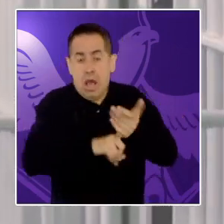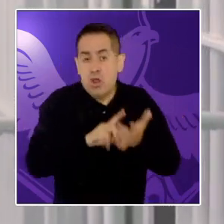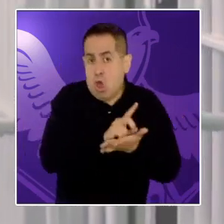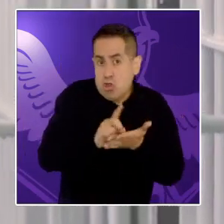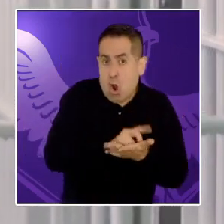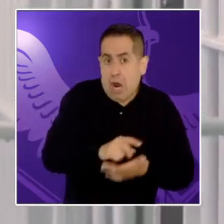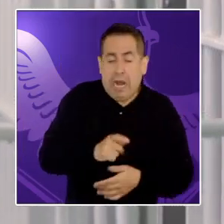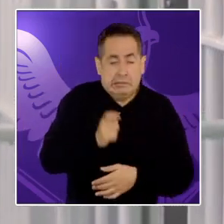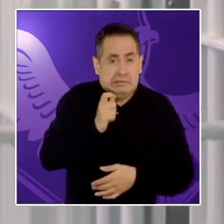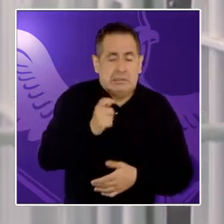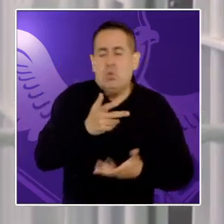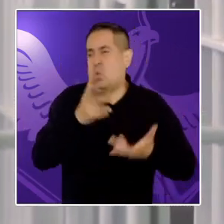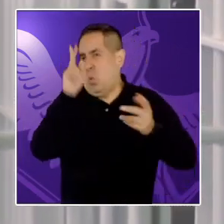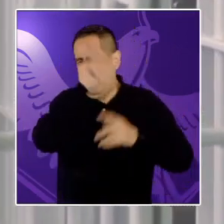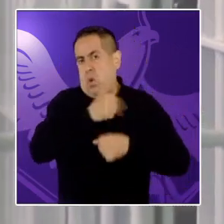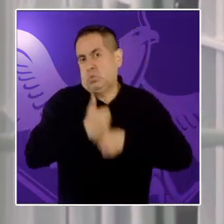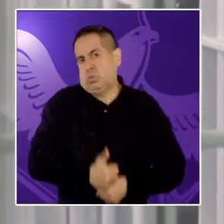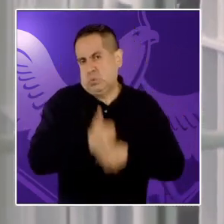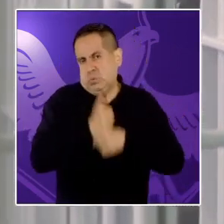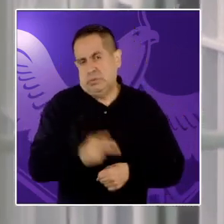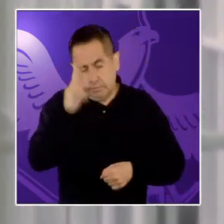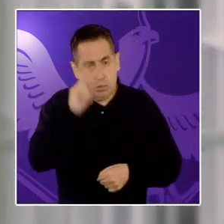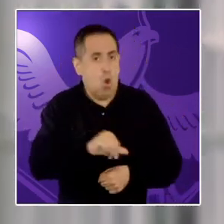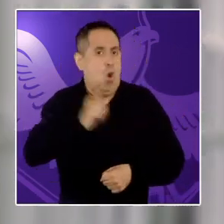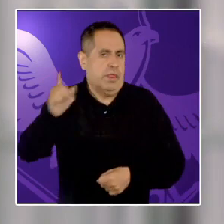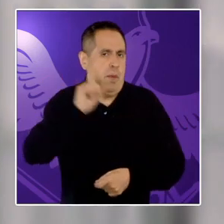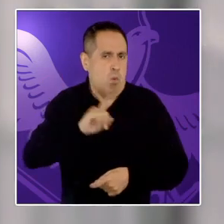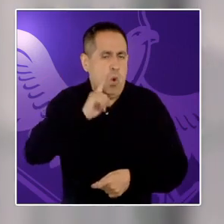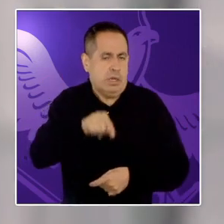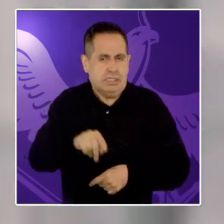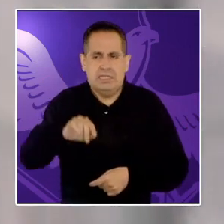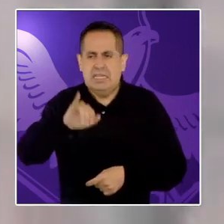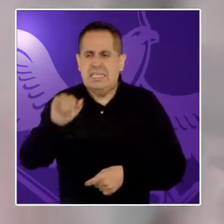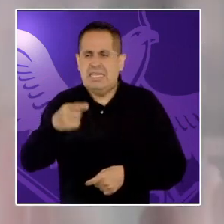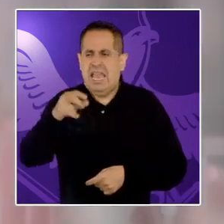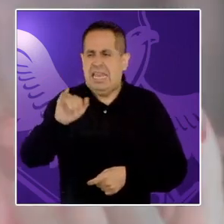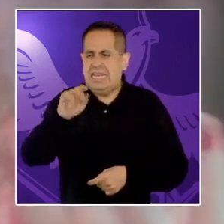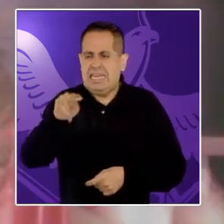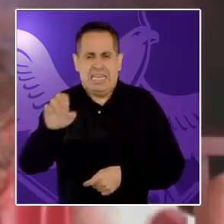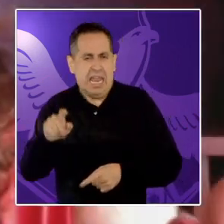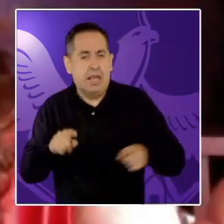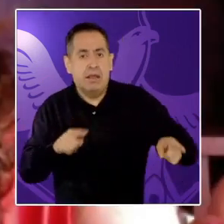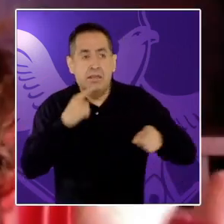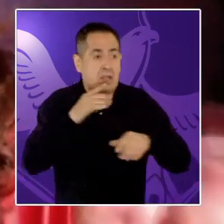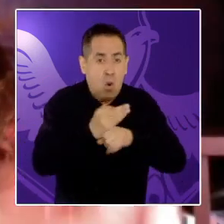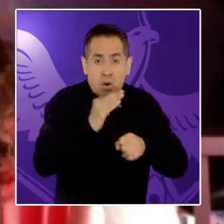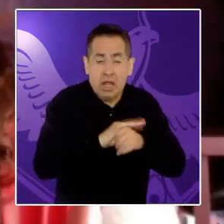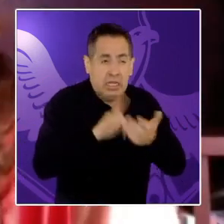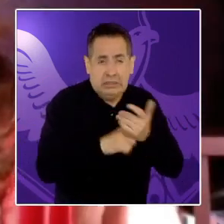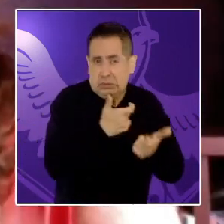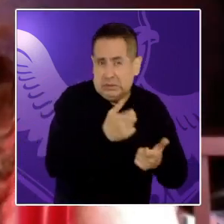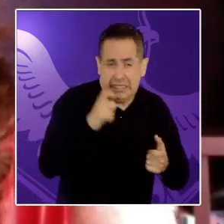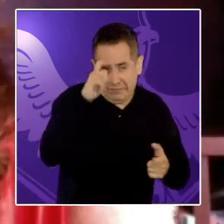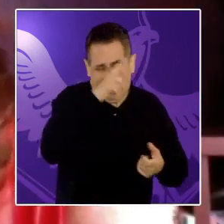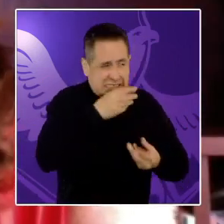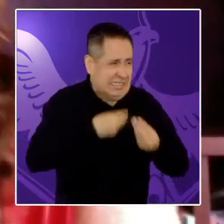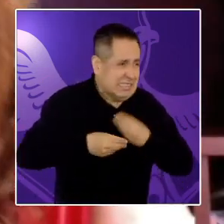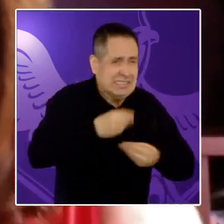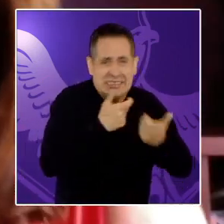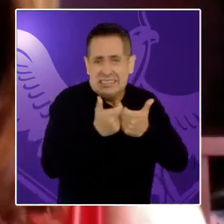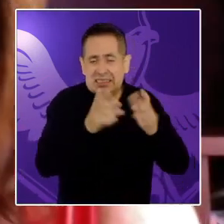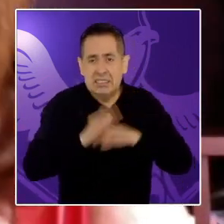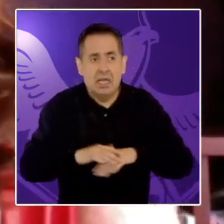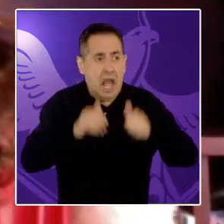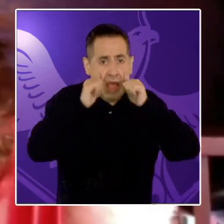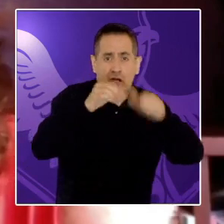para quienes no tienen visita y para las que consumen droga. Hay otra egresada, Jacqueline, que nos habla, la situación económica es